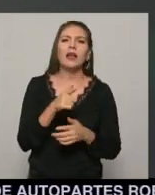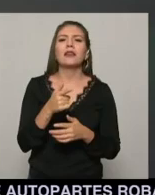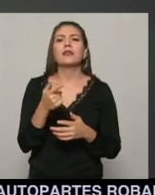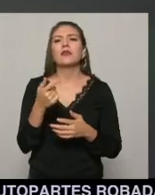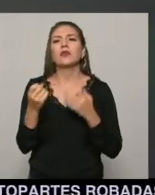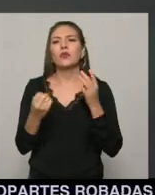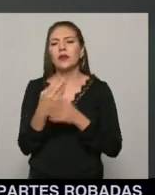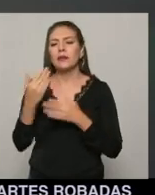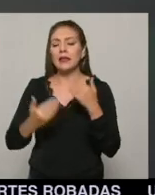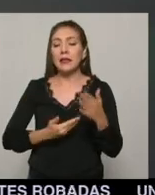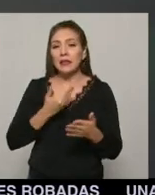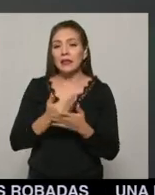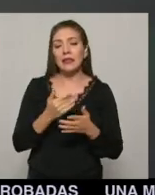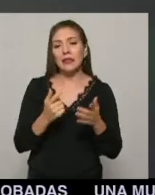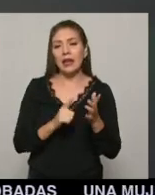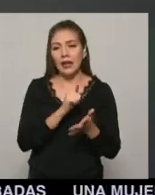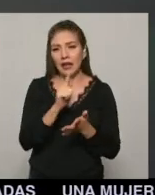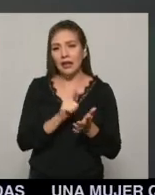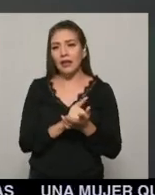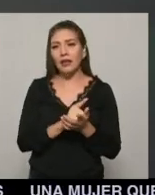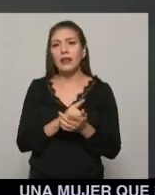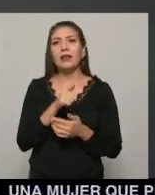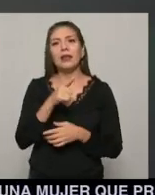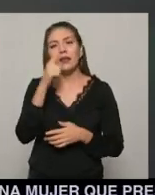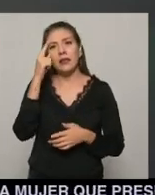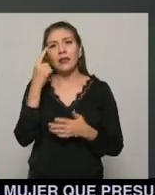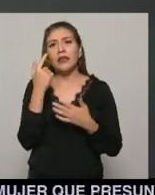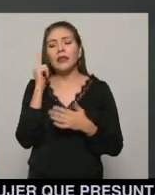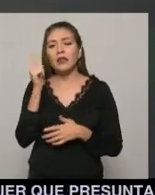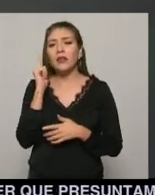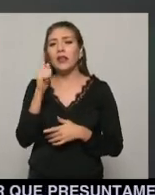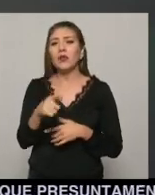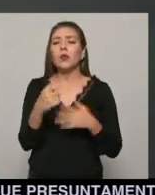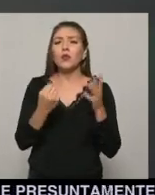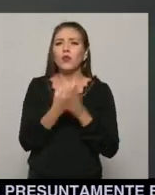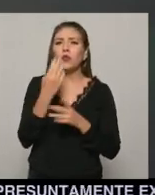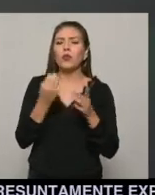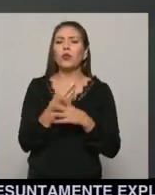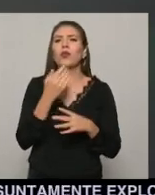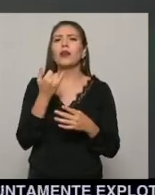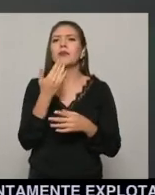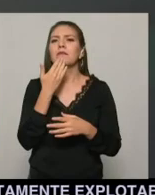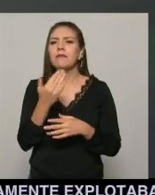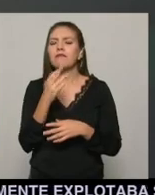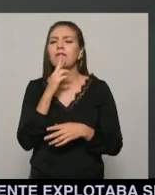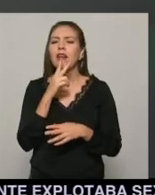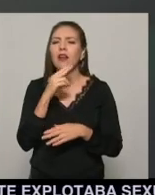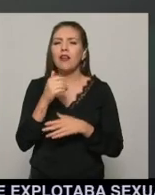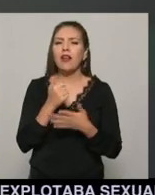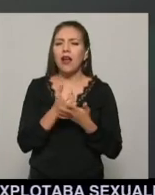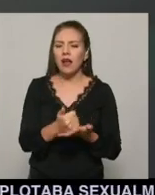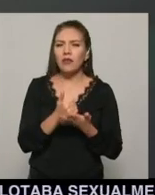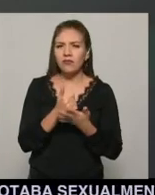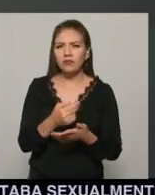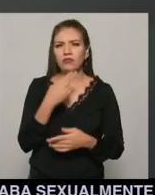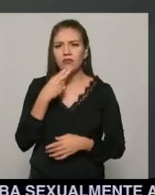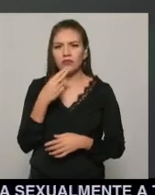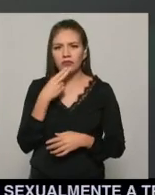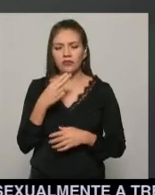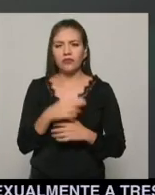de ley, pues siempre esperamos que la izquierda sea innovadora y que realmente traiga beneficios a la población. Todos